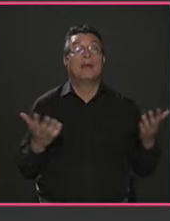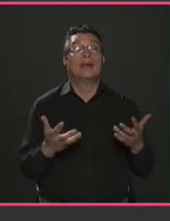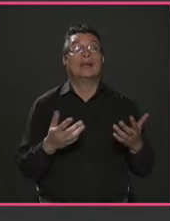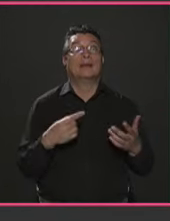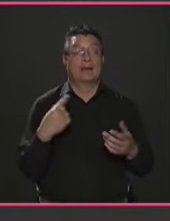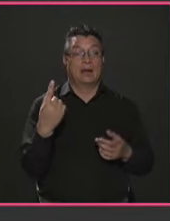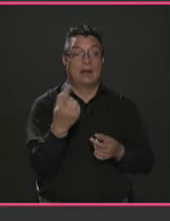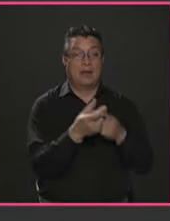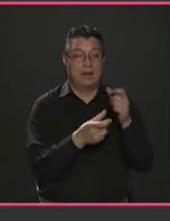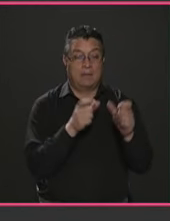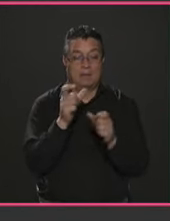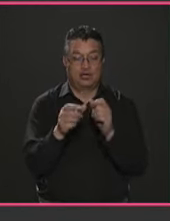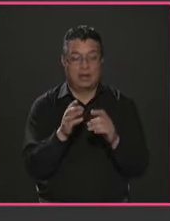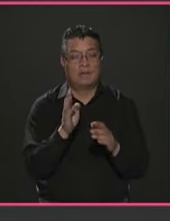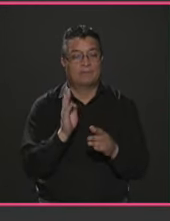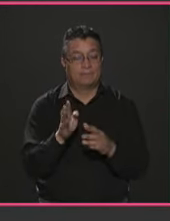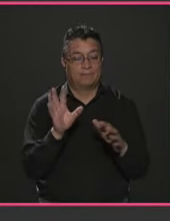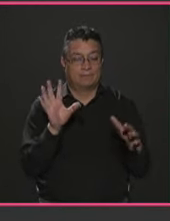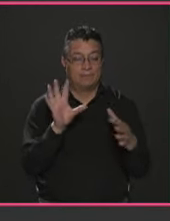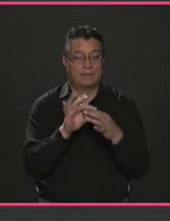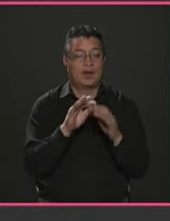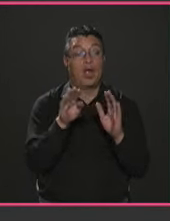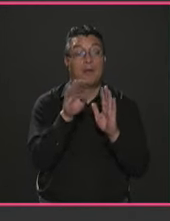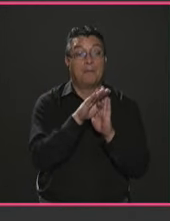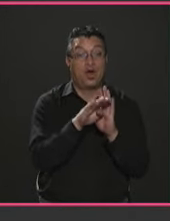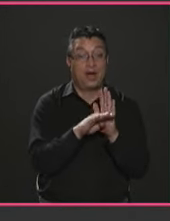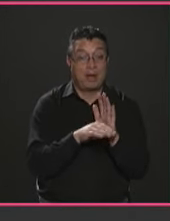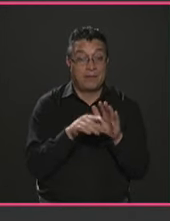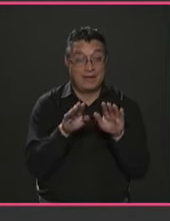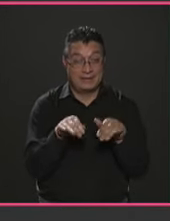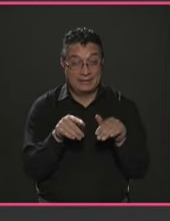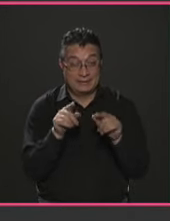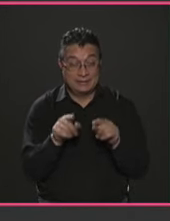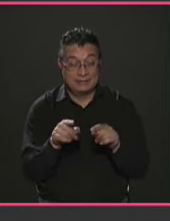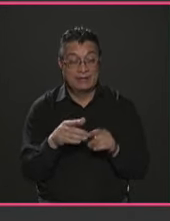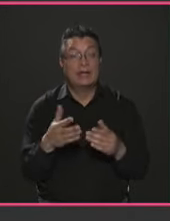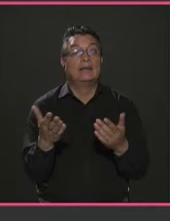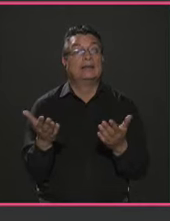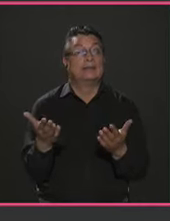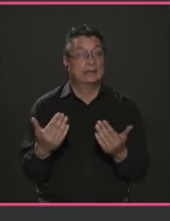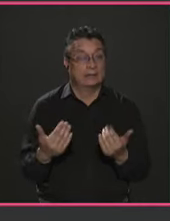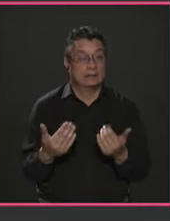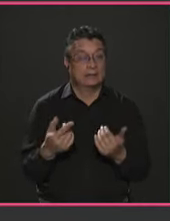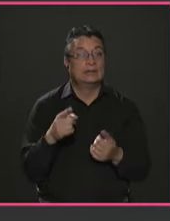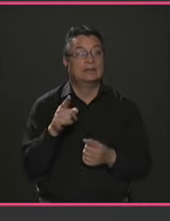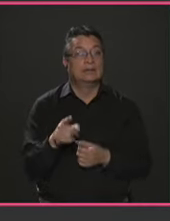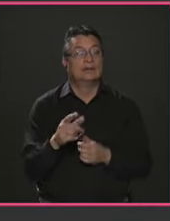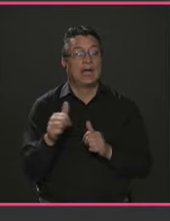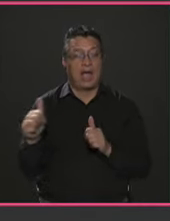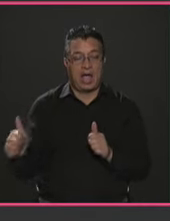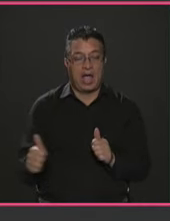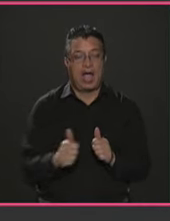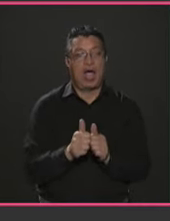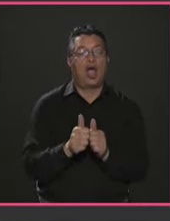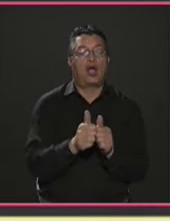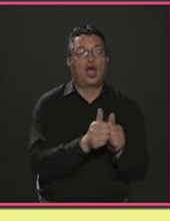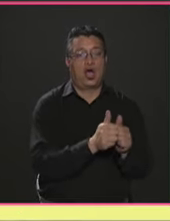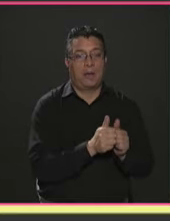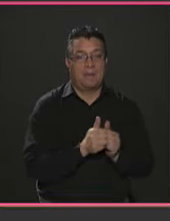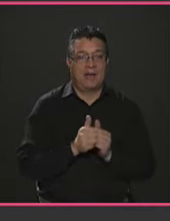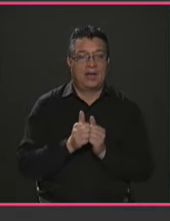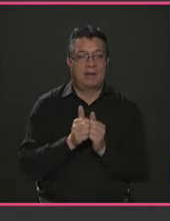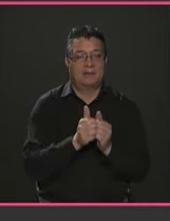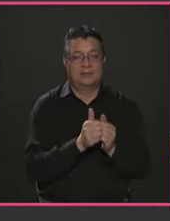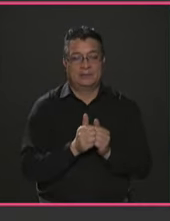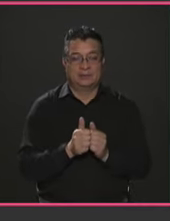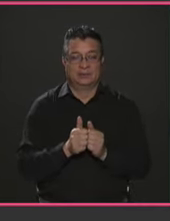la gente siga programas de este tipo requieren que haya un acompañamiento como un